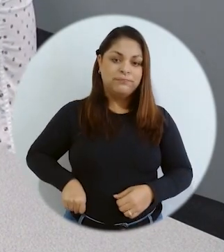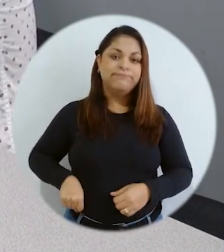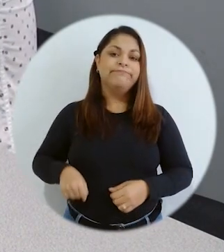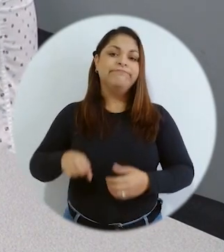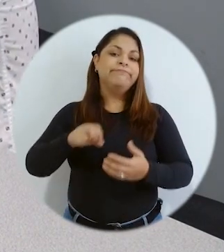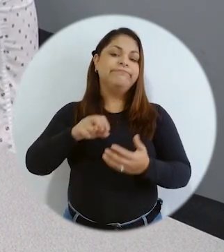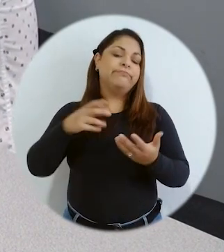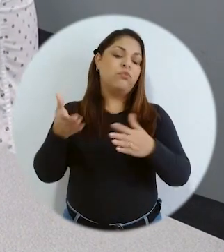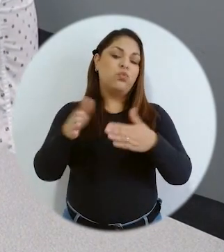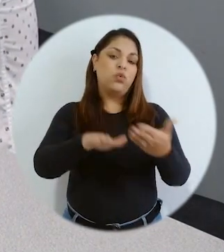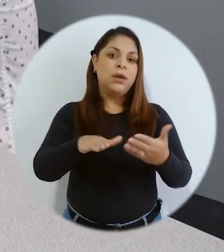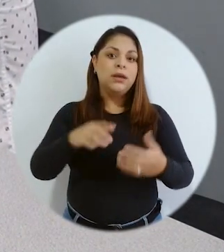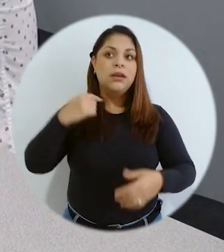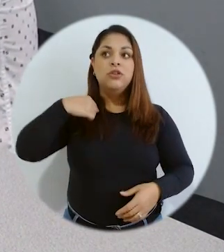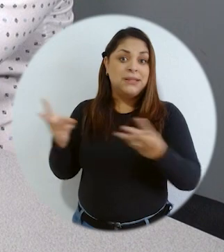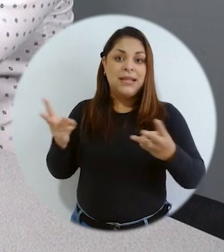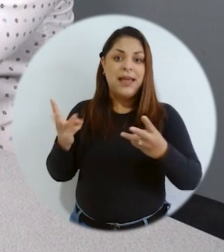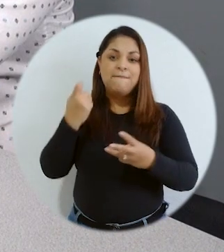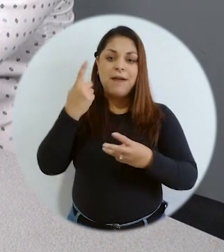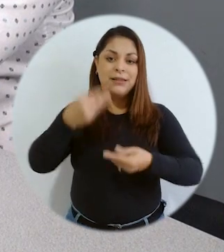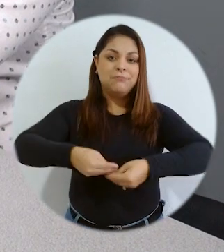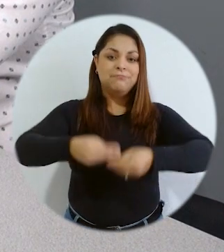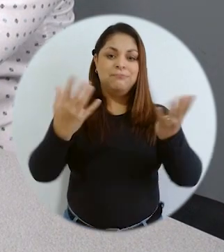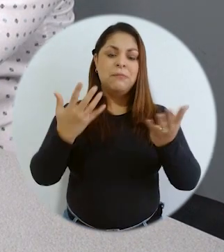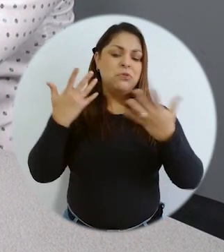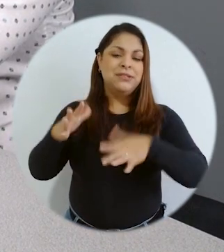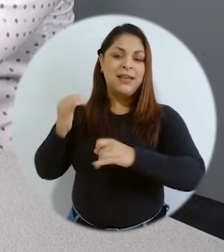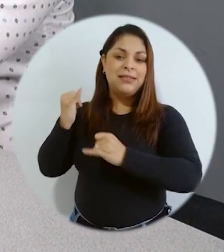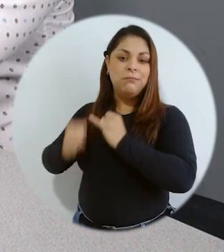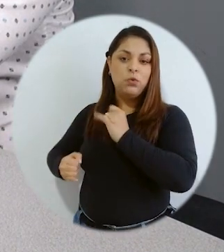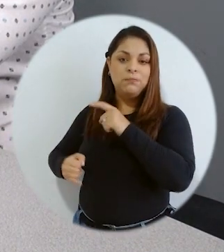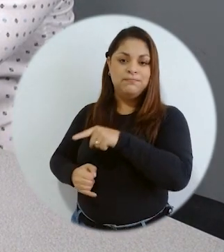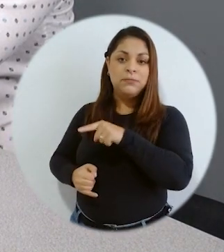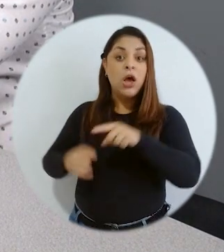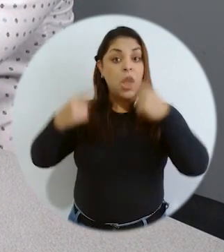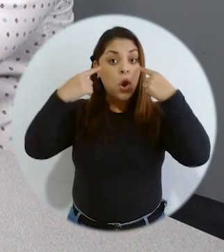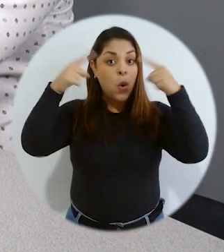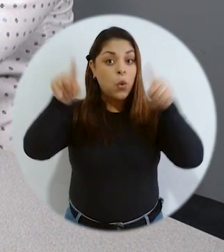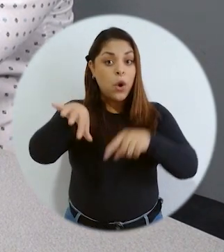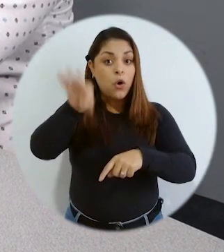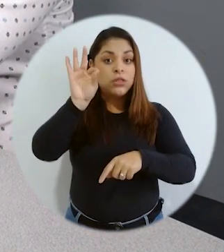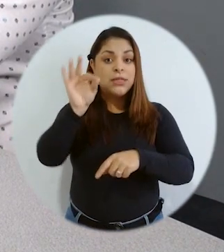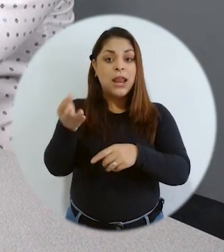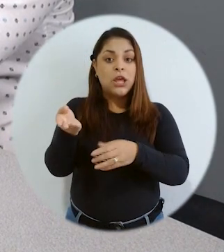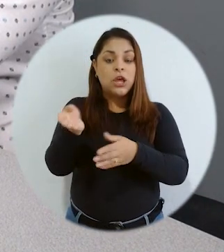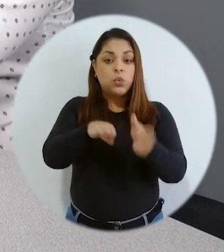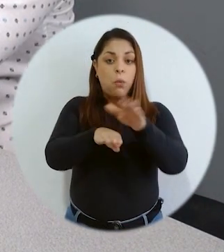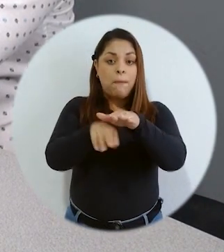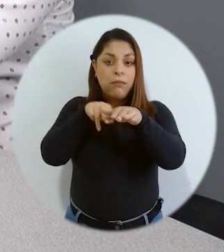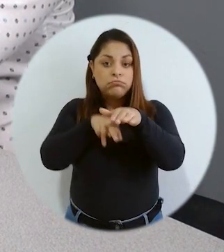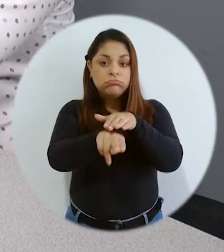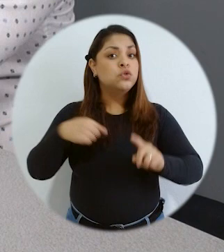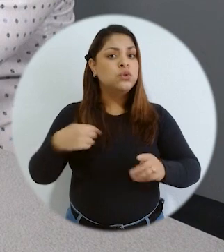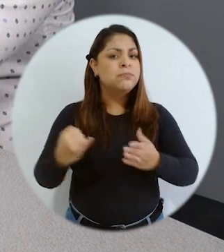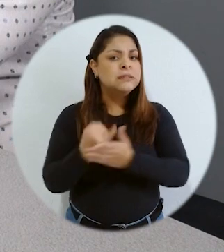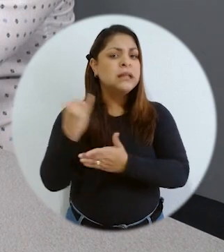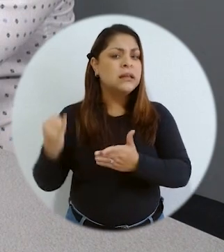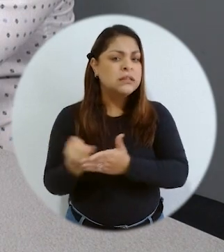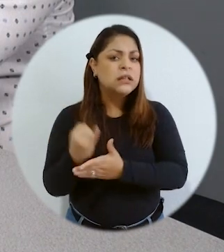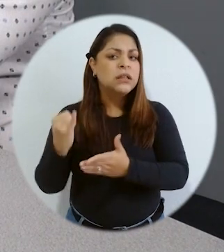la revolución sandinista. En ese contexto hubo decenas, quizás centenares de ticos, de